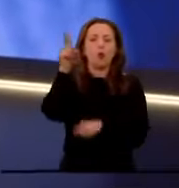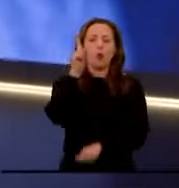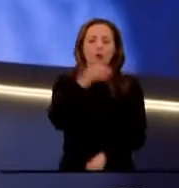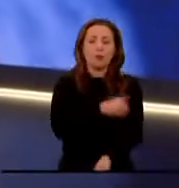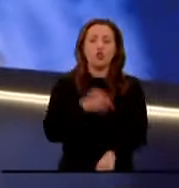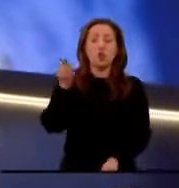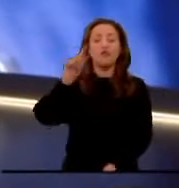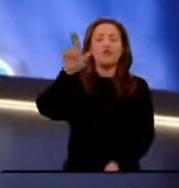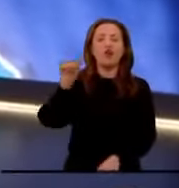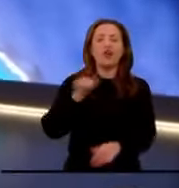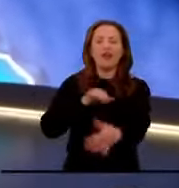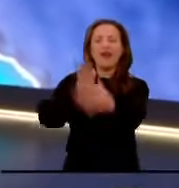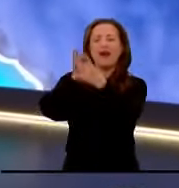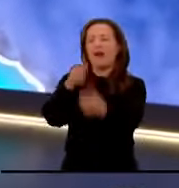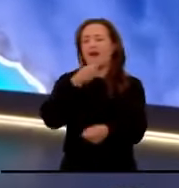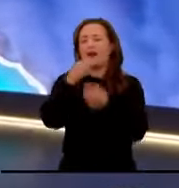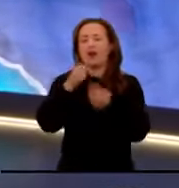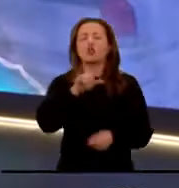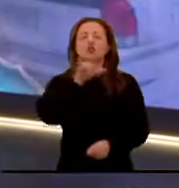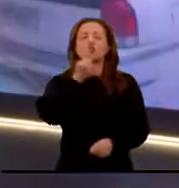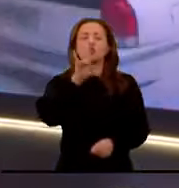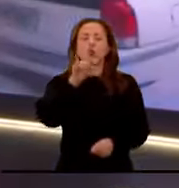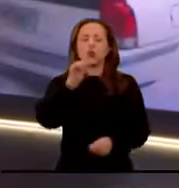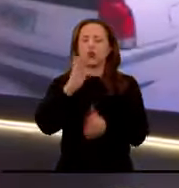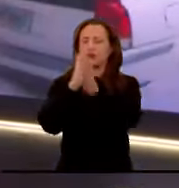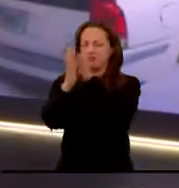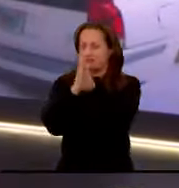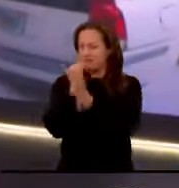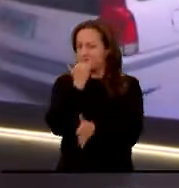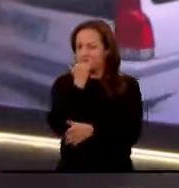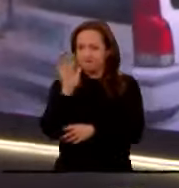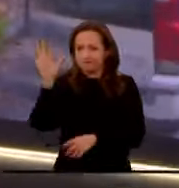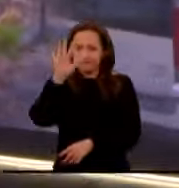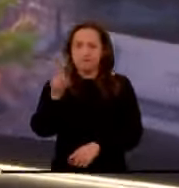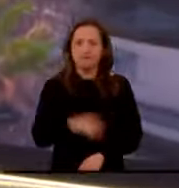Florida está nuestra corresponsal Judy Mora, que nos cuenta qué pasa a esta hora. Judy.